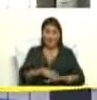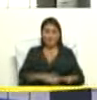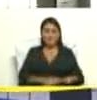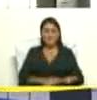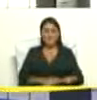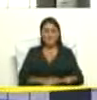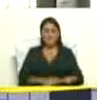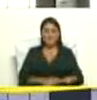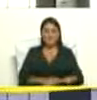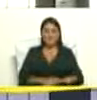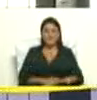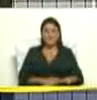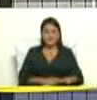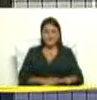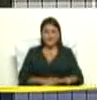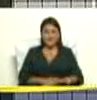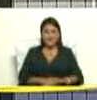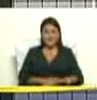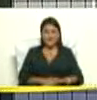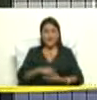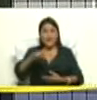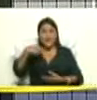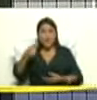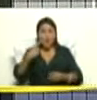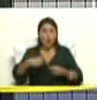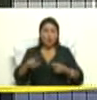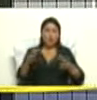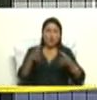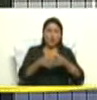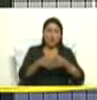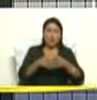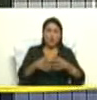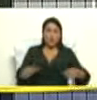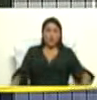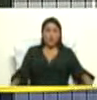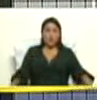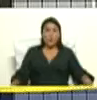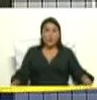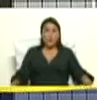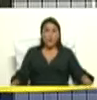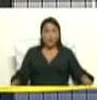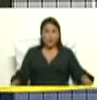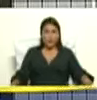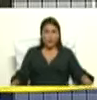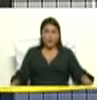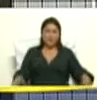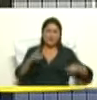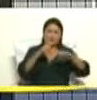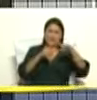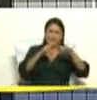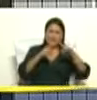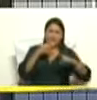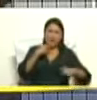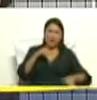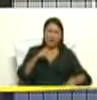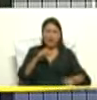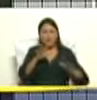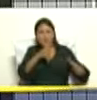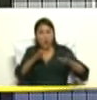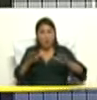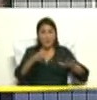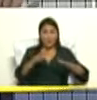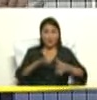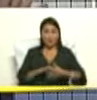Ah después viene otra generación que yo llamo intermedia Joven se puede llamar intermedia